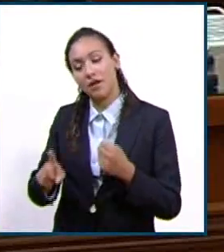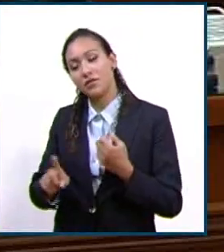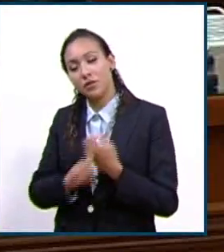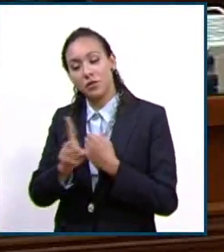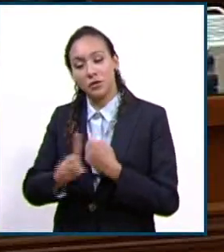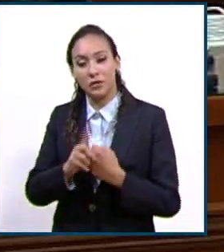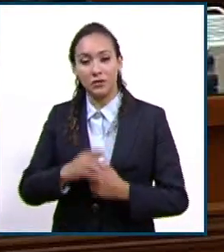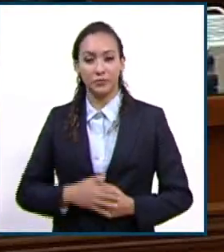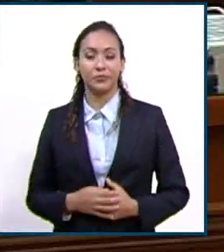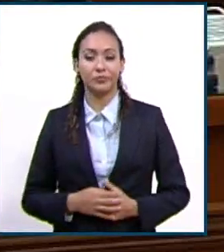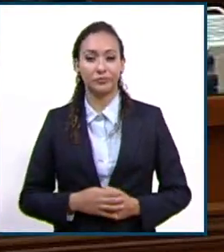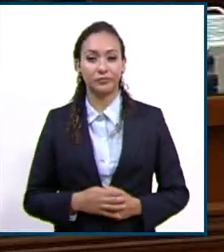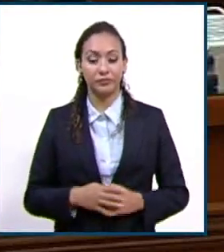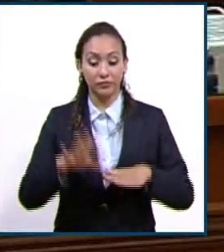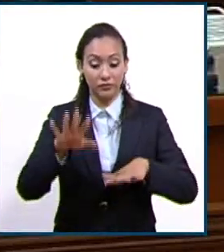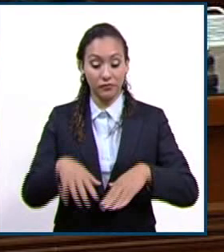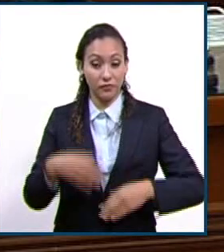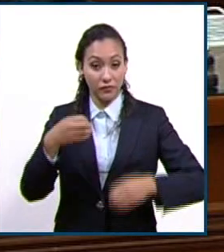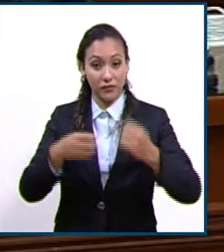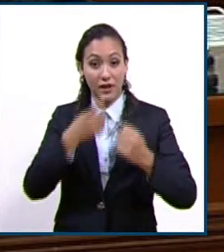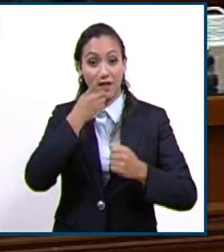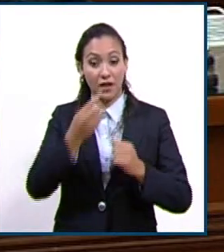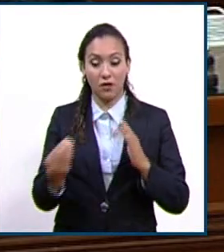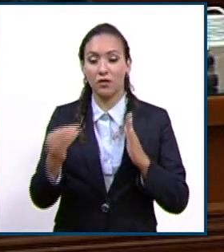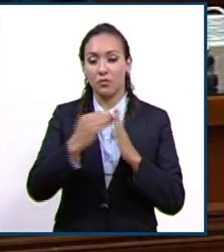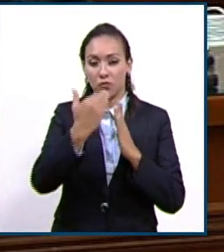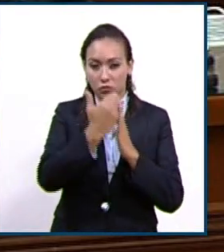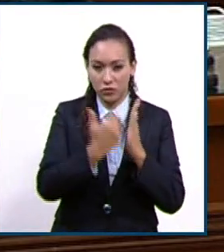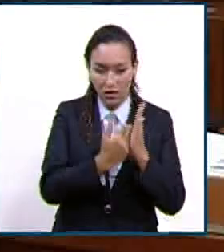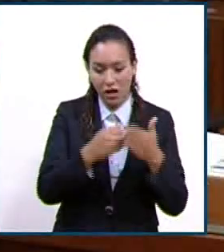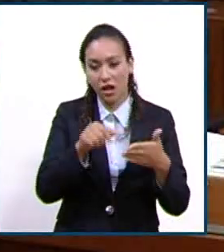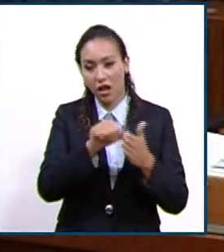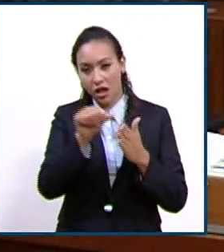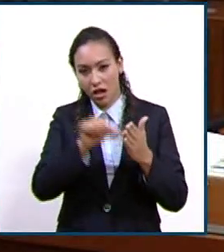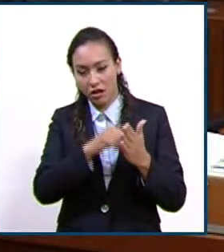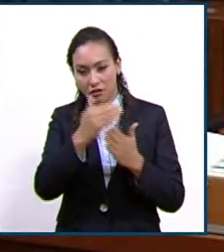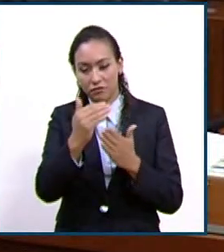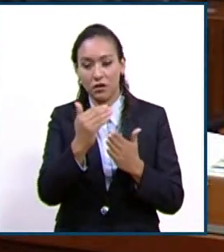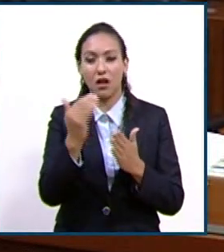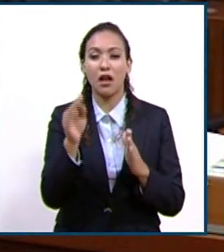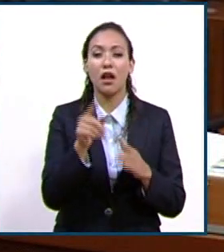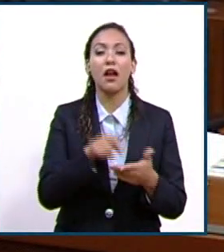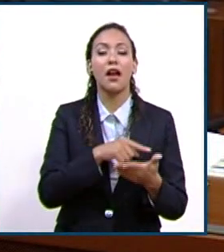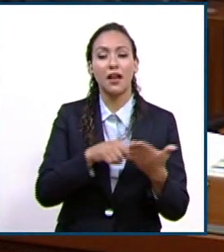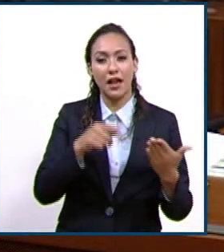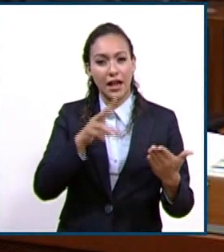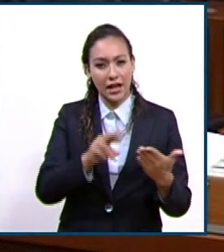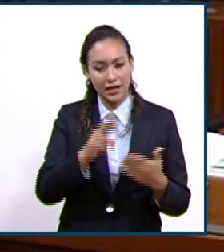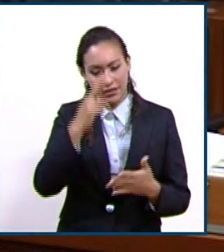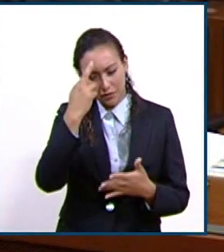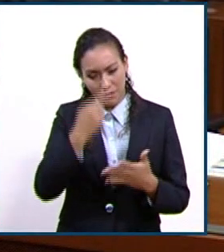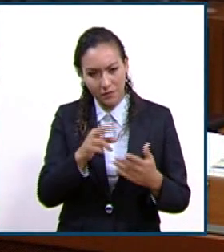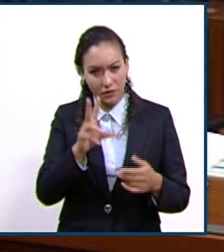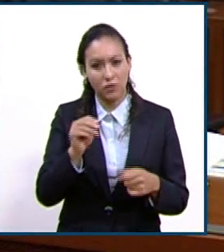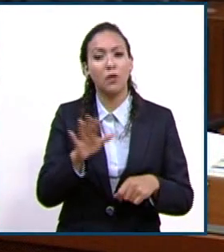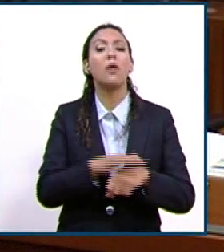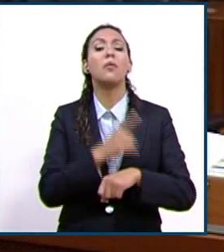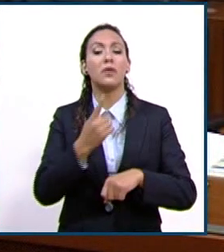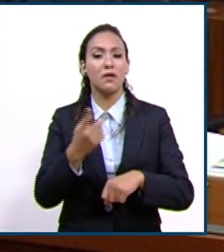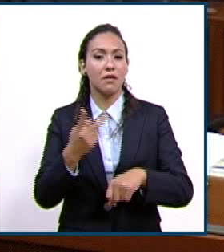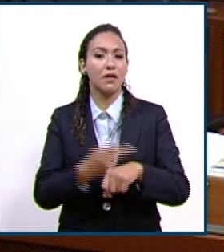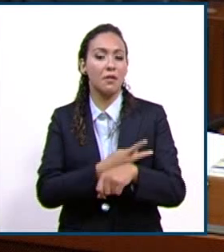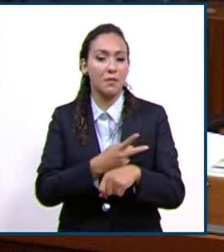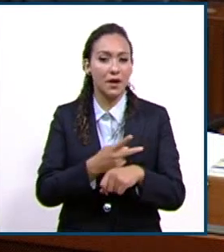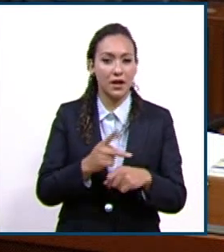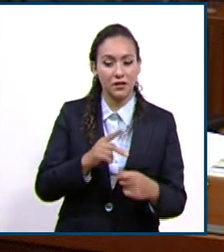En otro tema, el Pleno resolvió que las normas impugnadas no transgredían el principio de taxatividad al incluir como elemento del tipo penal de